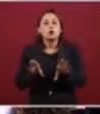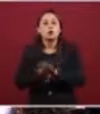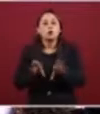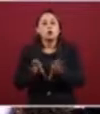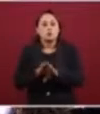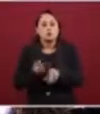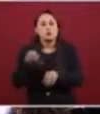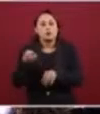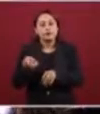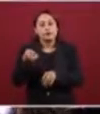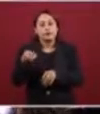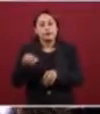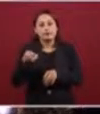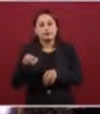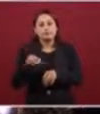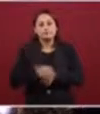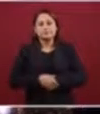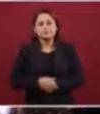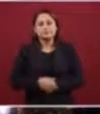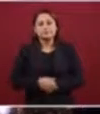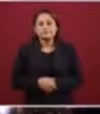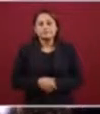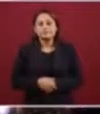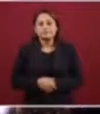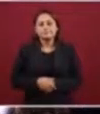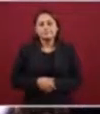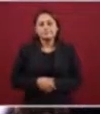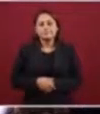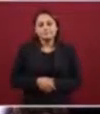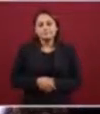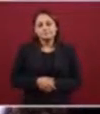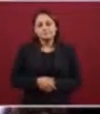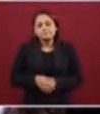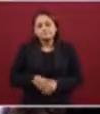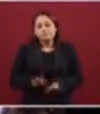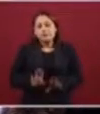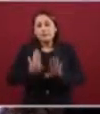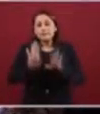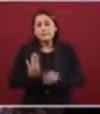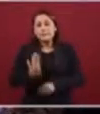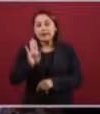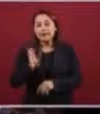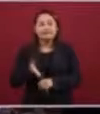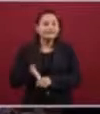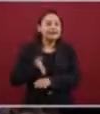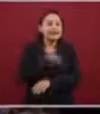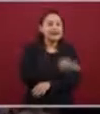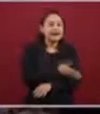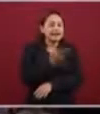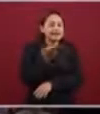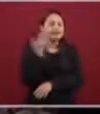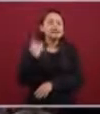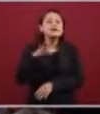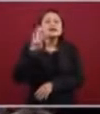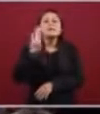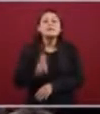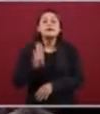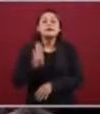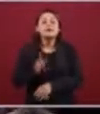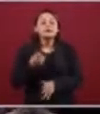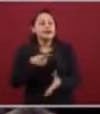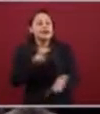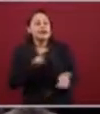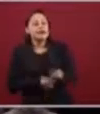de esa agencia que pareciera que era Vox Populi, que ahí había una